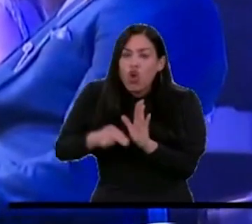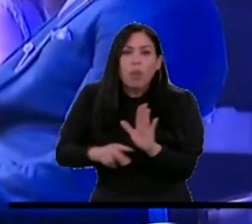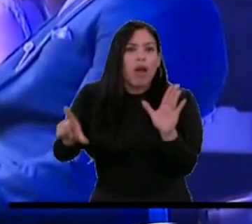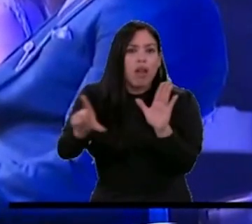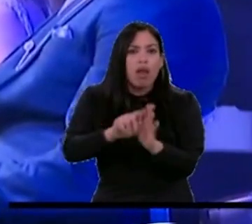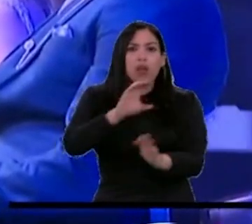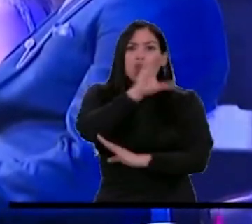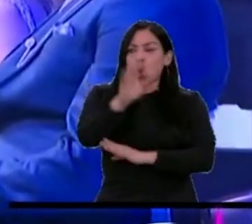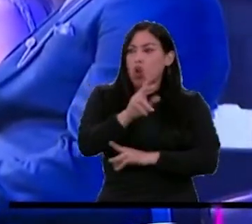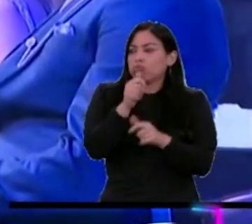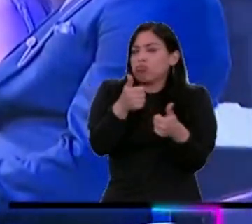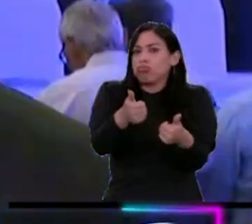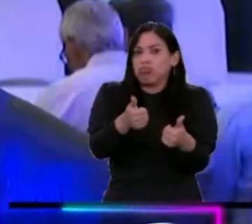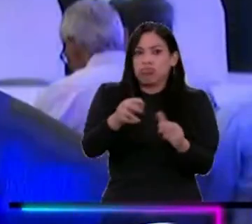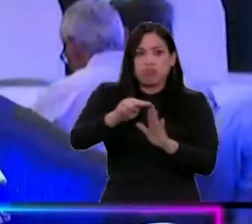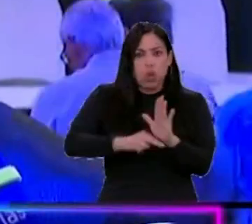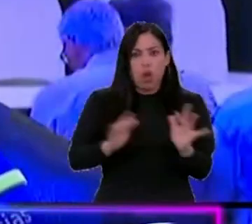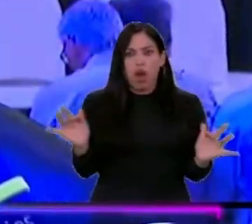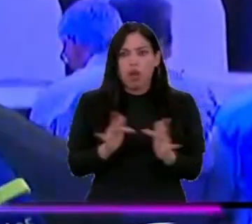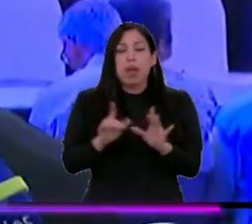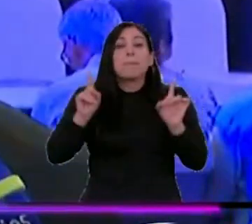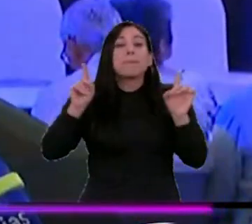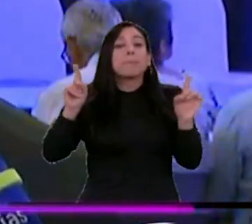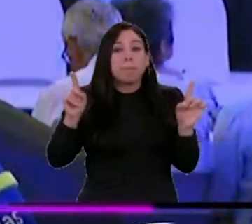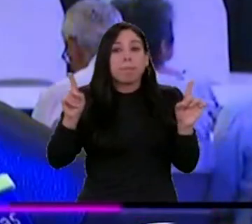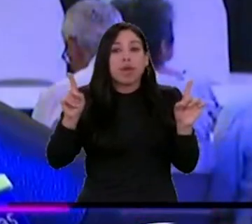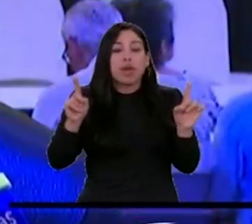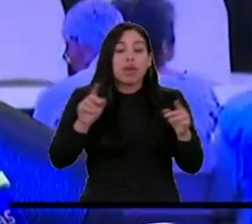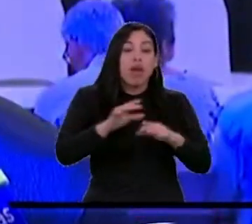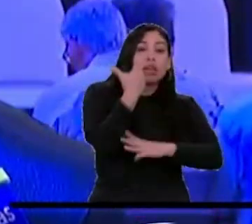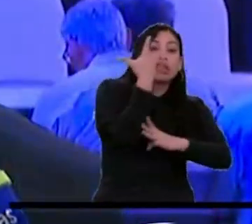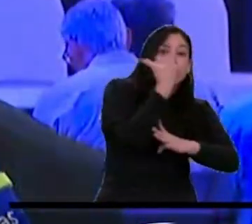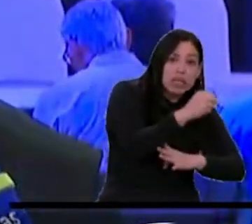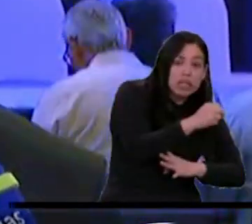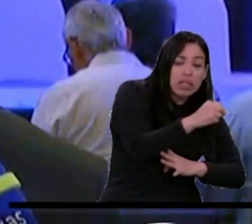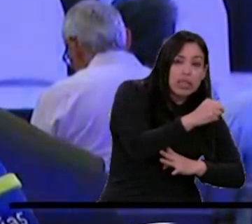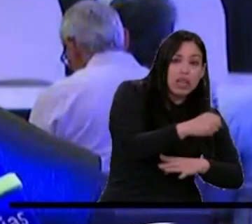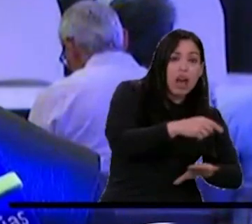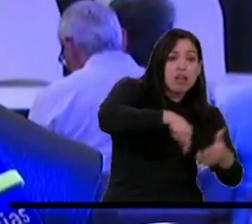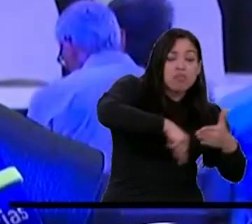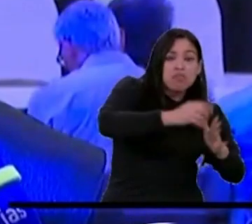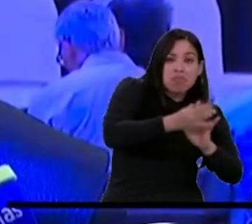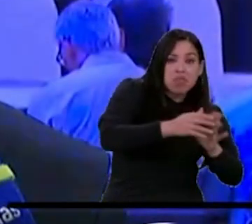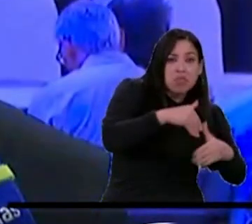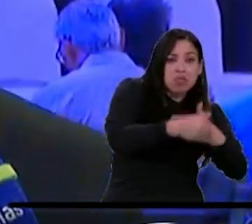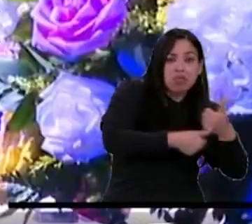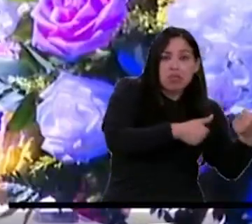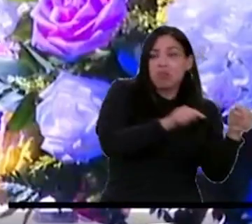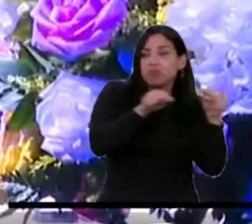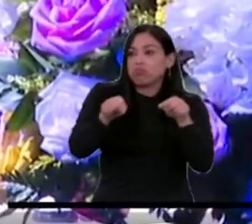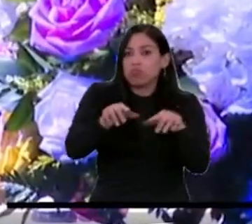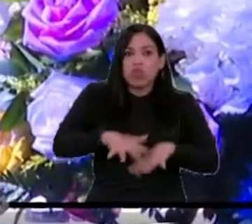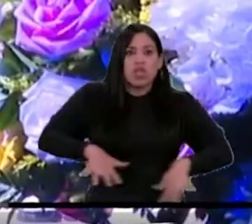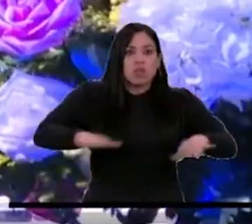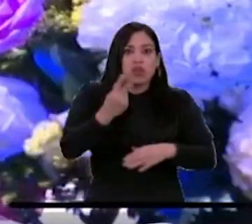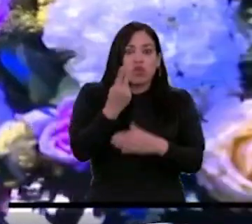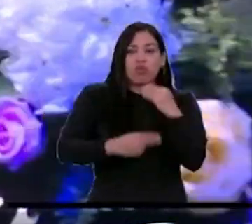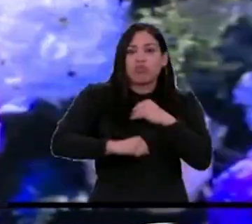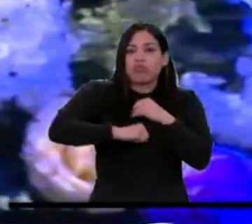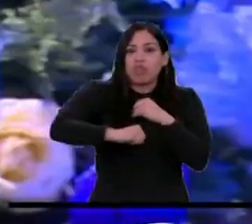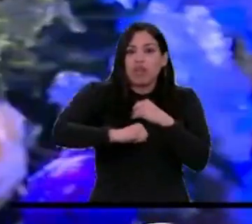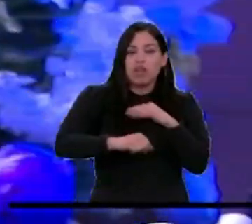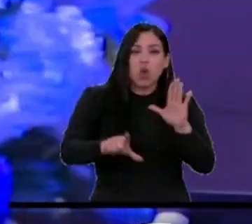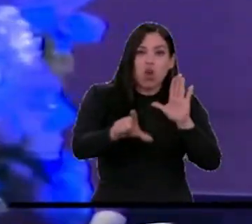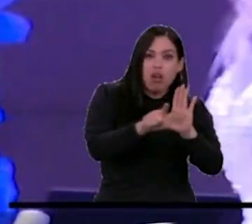ley colombiana, pero a su vez vamos a estar en el mundo digital realizando la misma boda. O sea, el derecho,